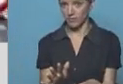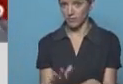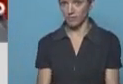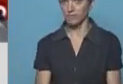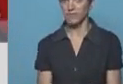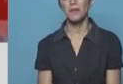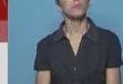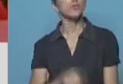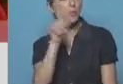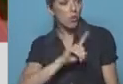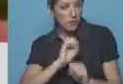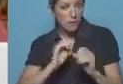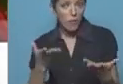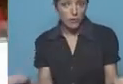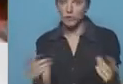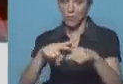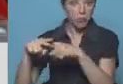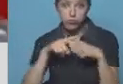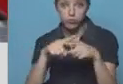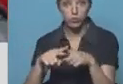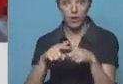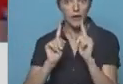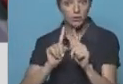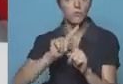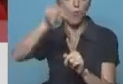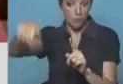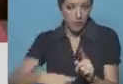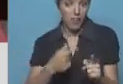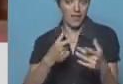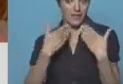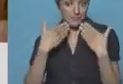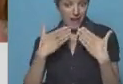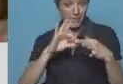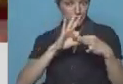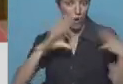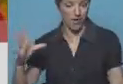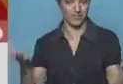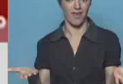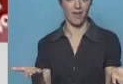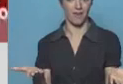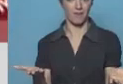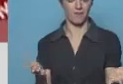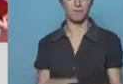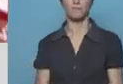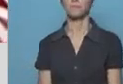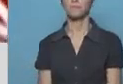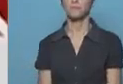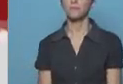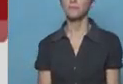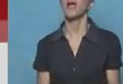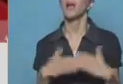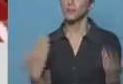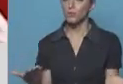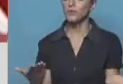y tampoco son malos porque en definitiva son discusiones y debates que hacen a la democracia y a los distintos partidos políticos. Así que poder